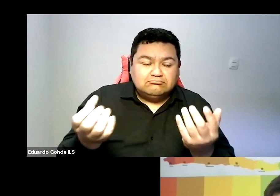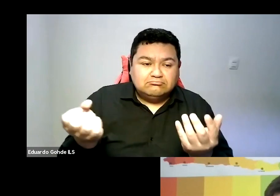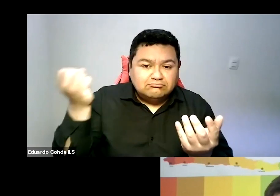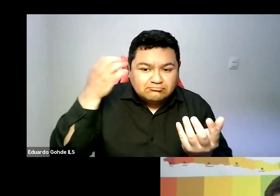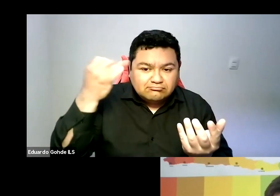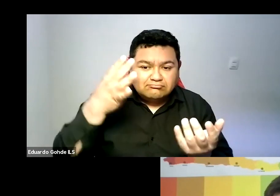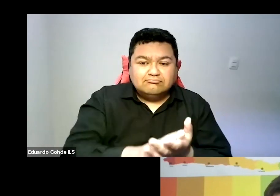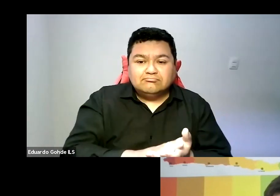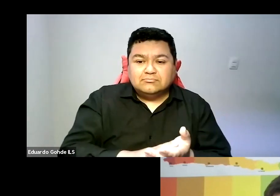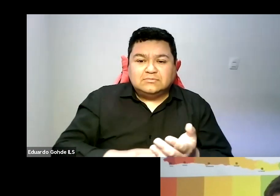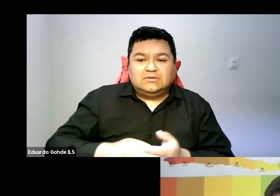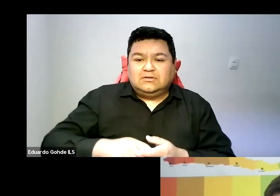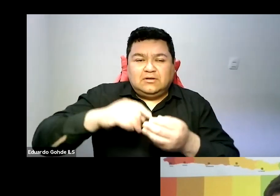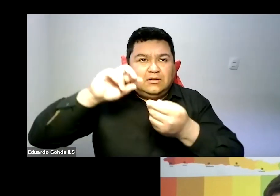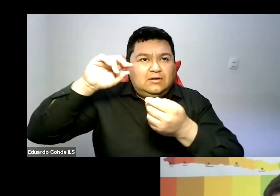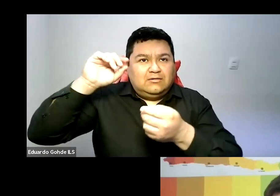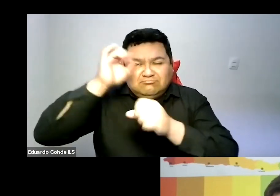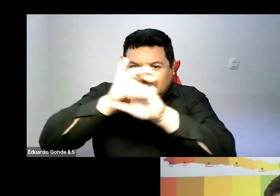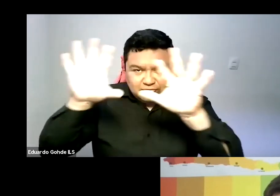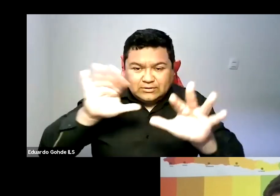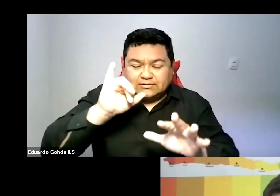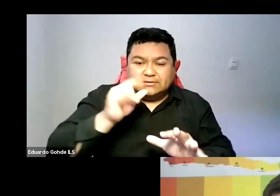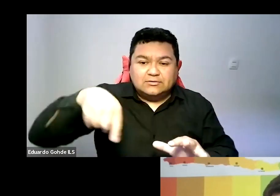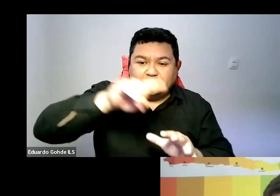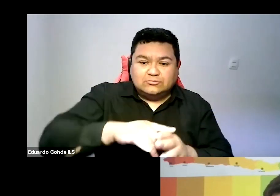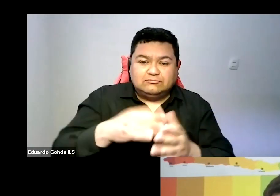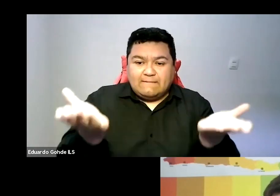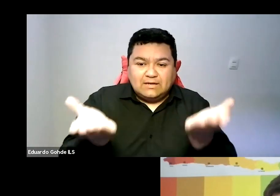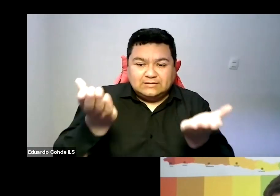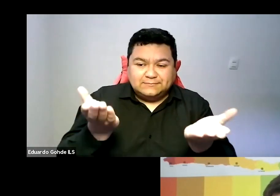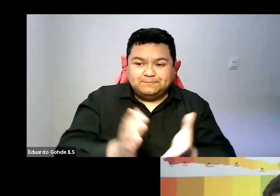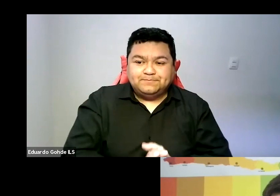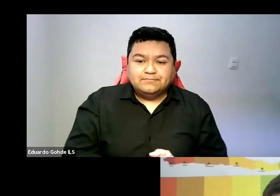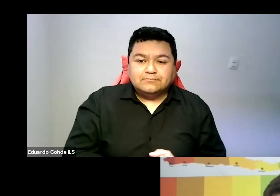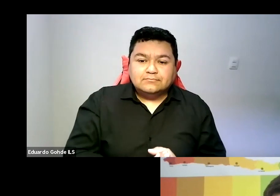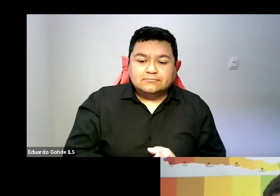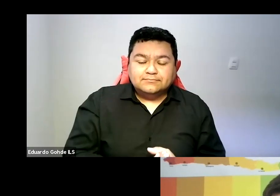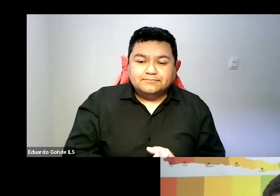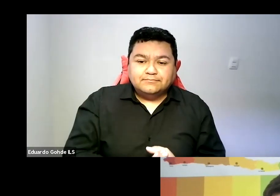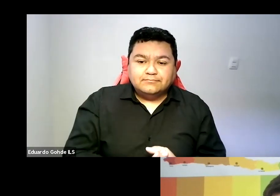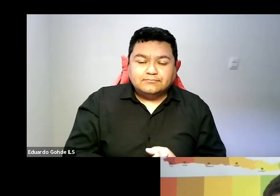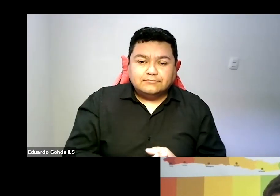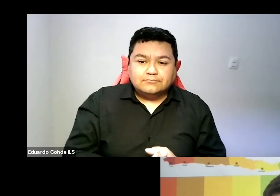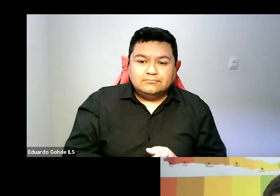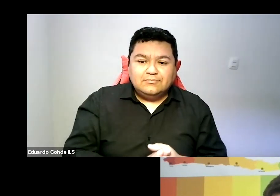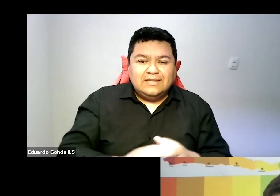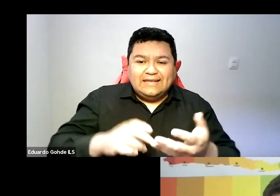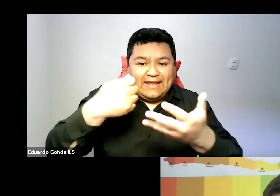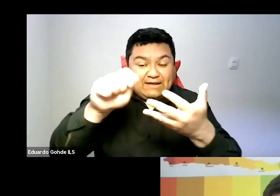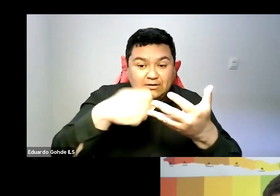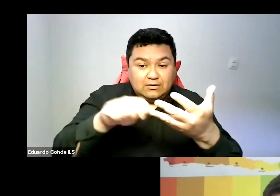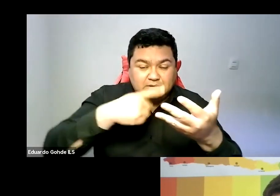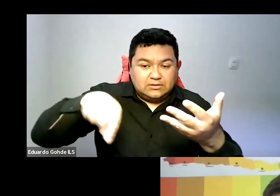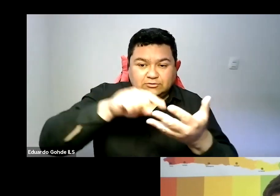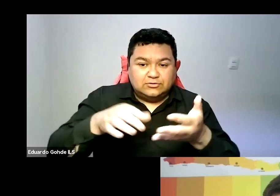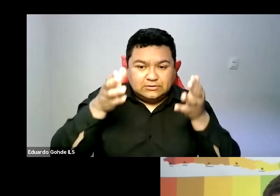de Mendeleev y todo eso. Con lo cual sí, tiene que ser un balance, y las evaluaciones van a ir sobre todo hacia